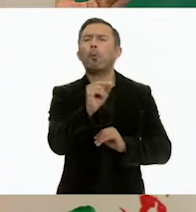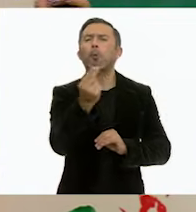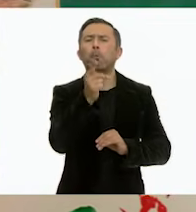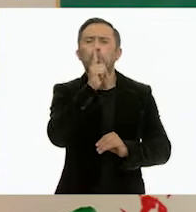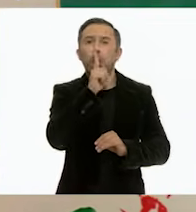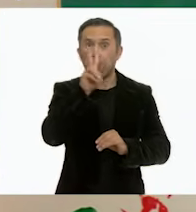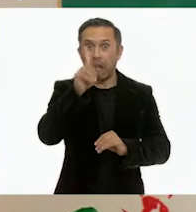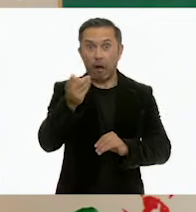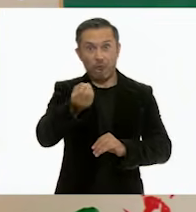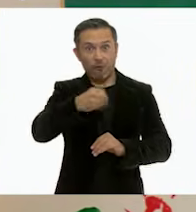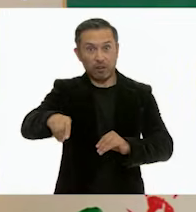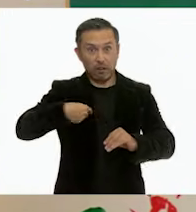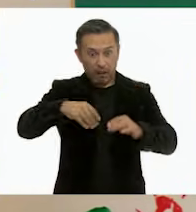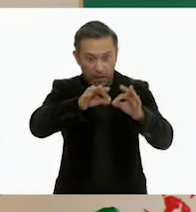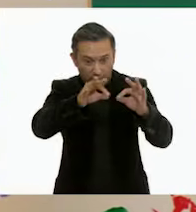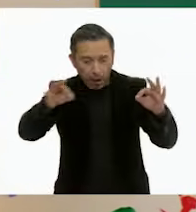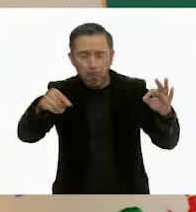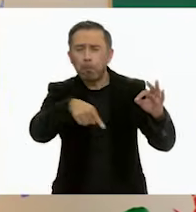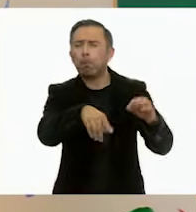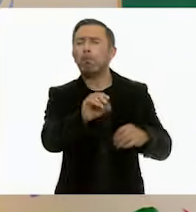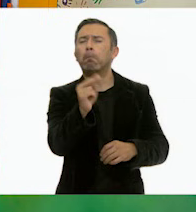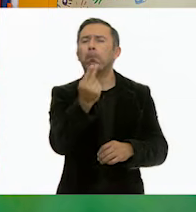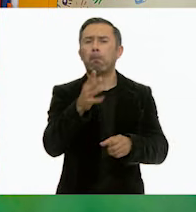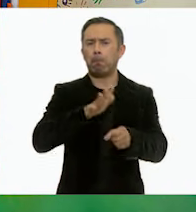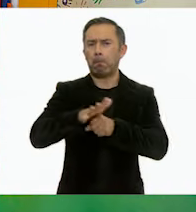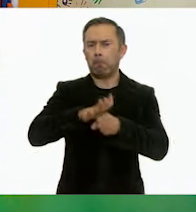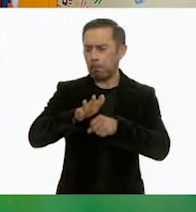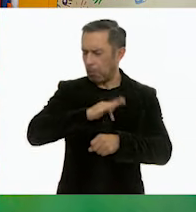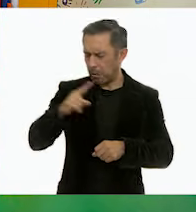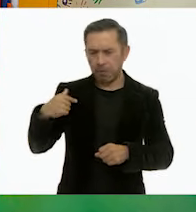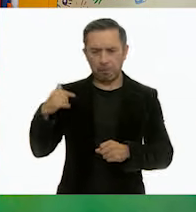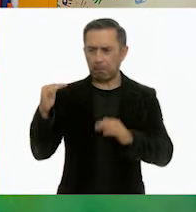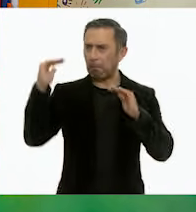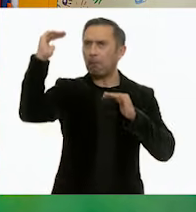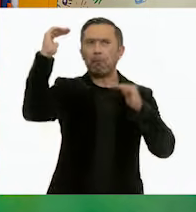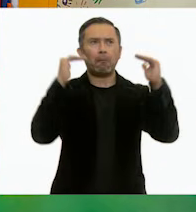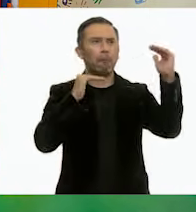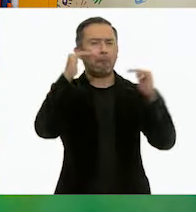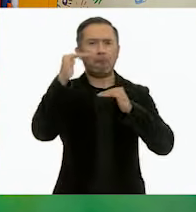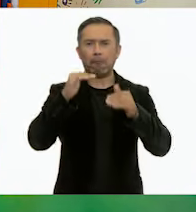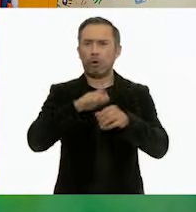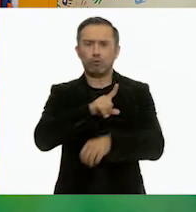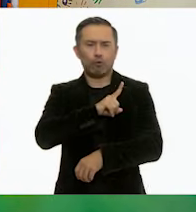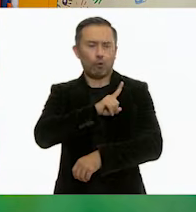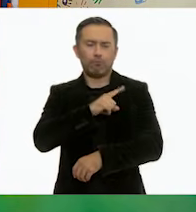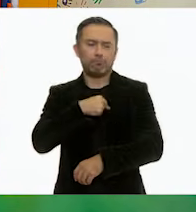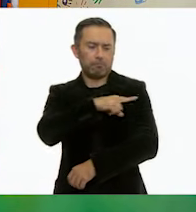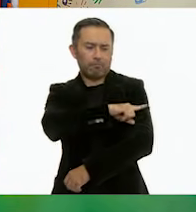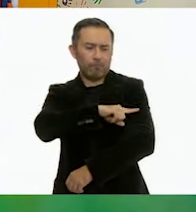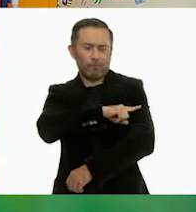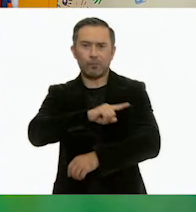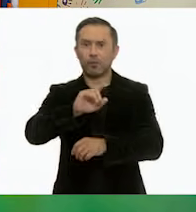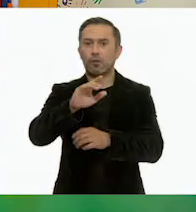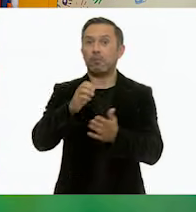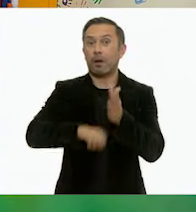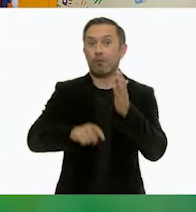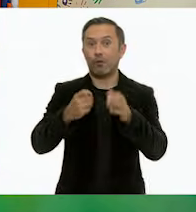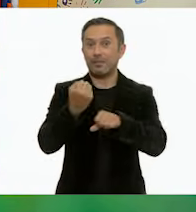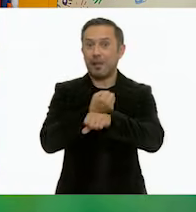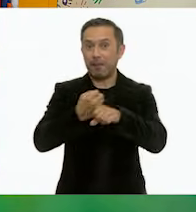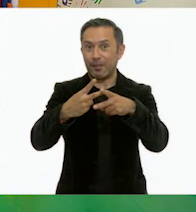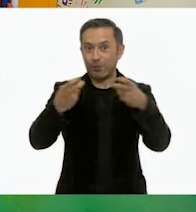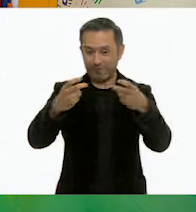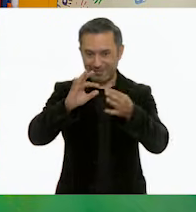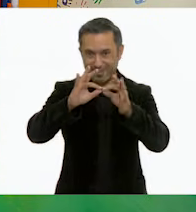medir. Podemos utilizar, como hoy aprendimos, esta agujeta, podemos utilizar